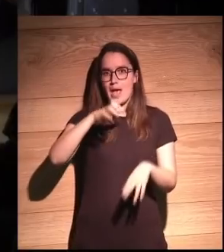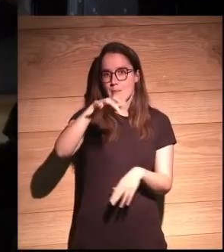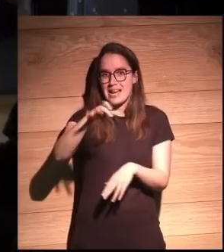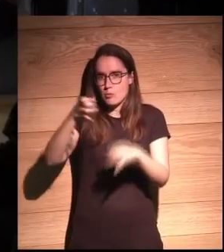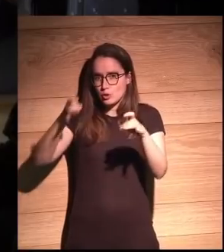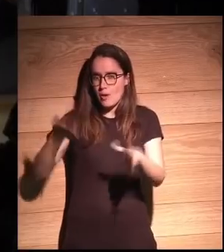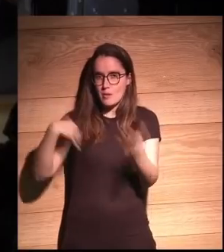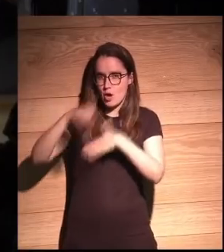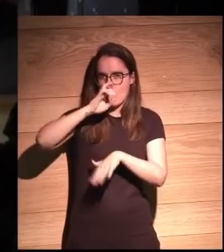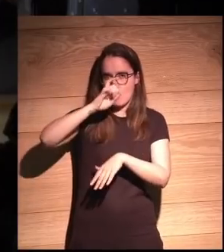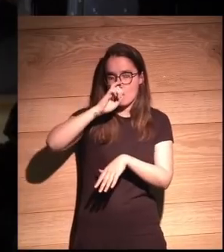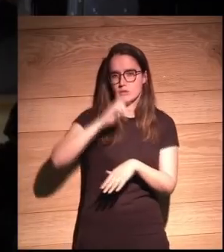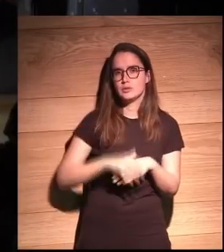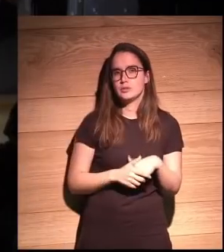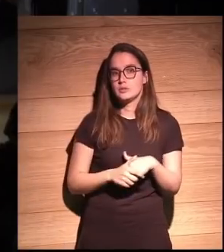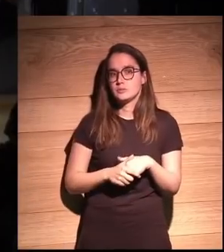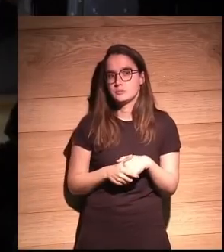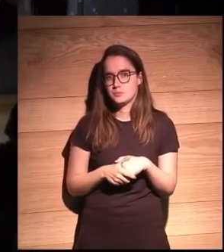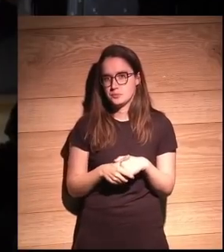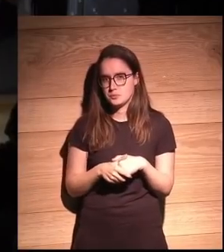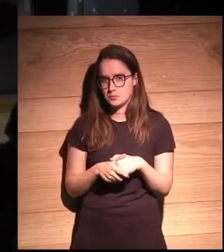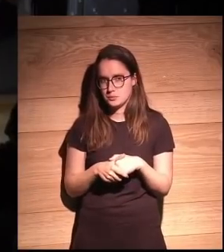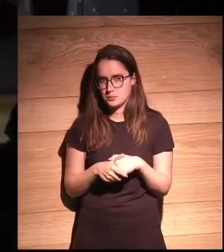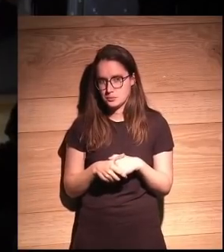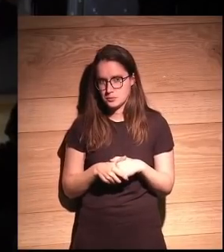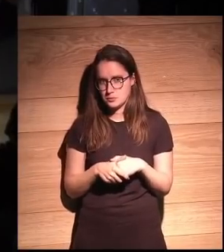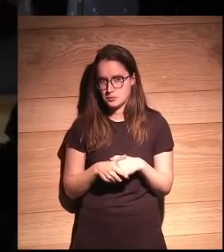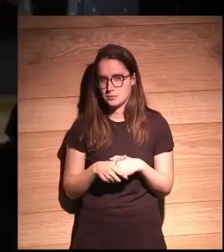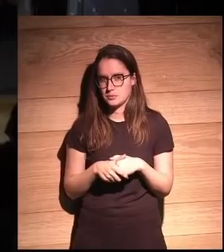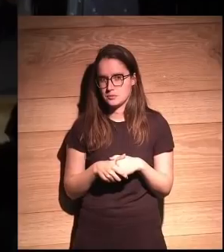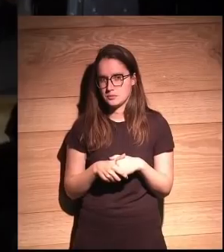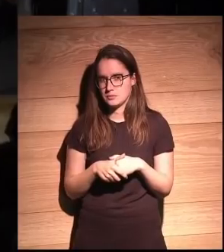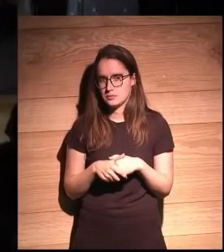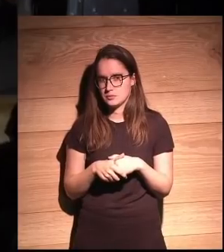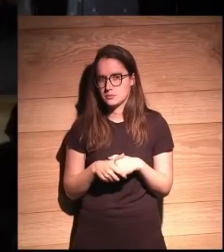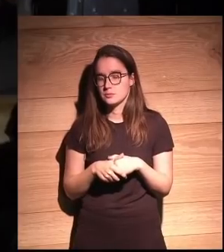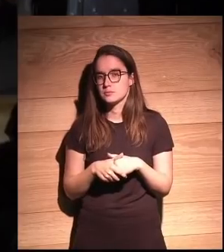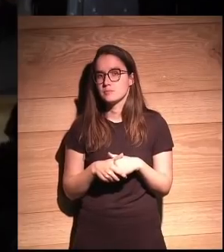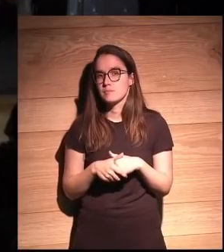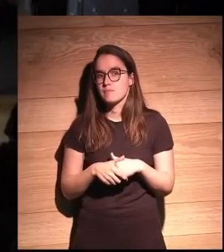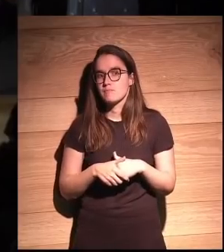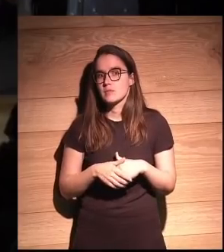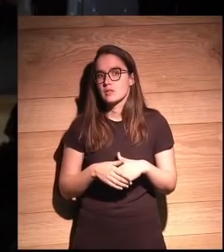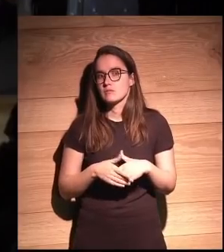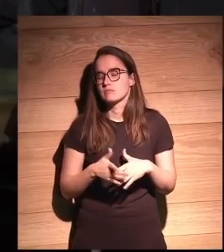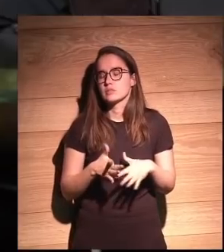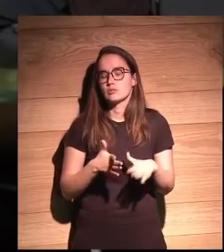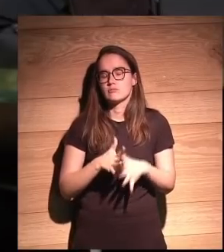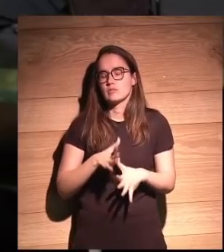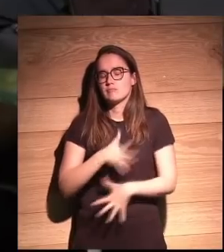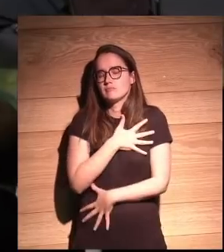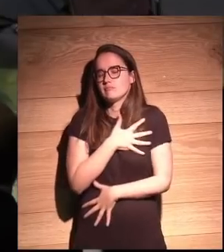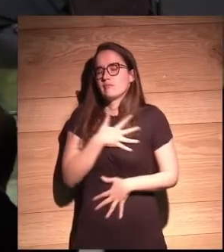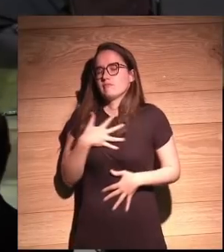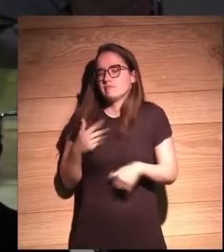pues Papile, ¿no? Ese es el vocativo, ¿eh? Nasus ut posis quotiens arrigis, olfáquere. No me digáis que no es conmovedor